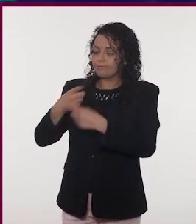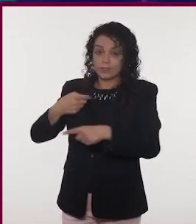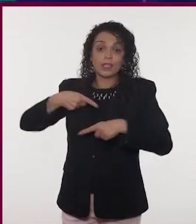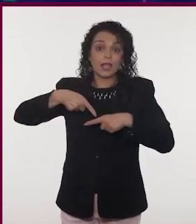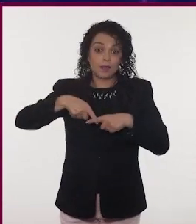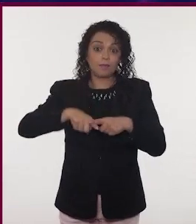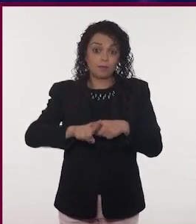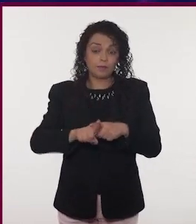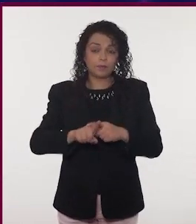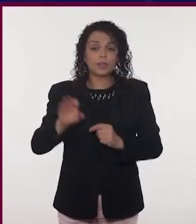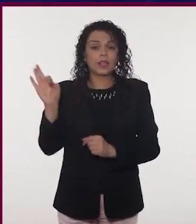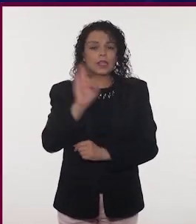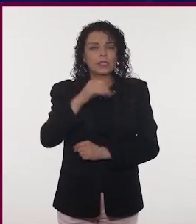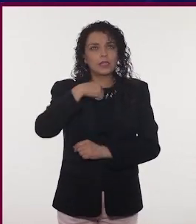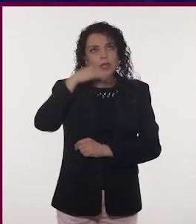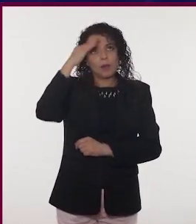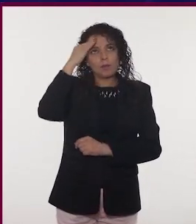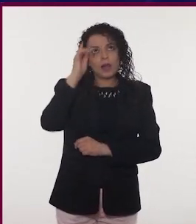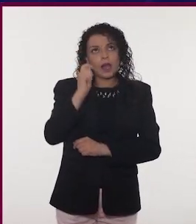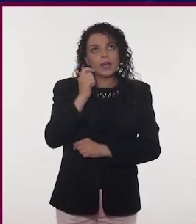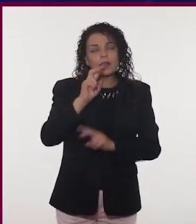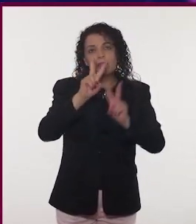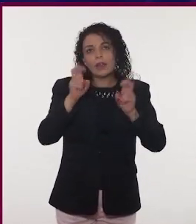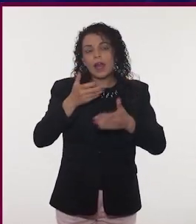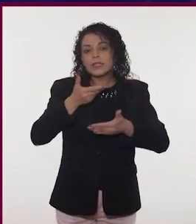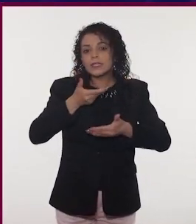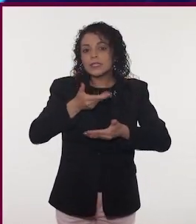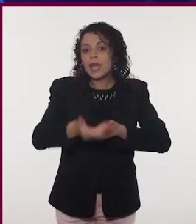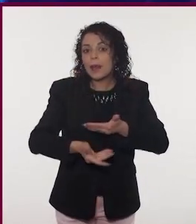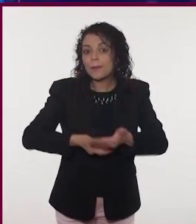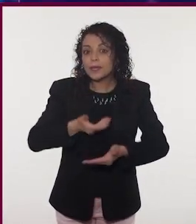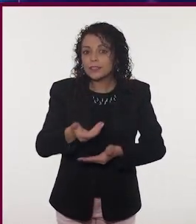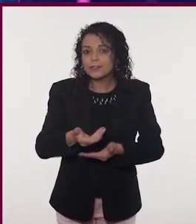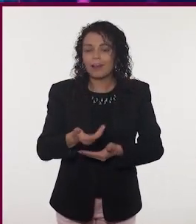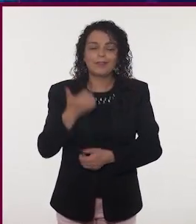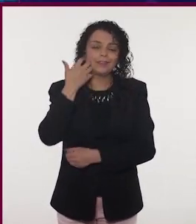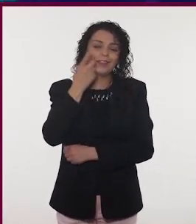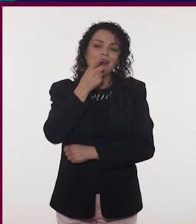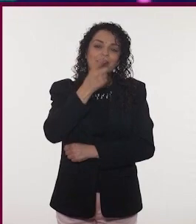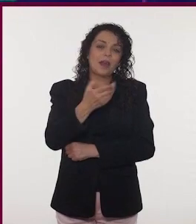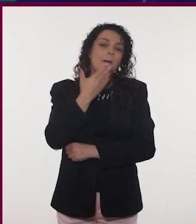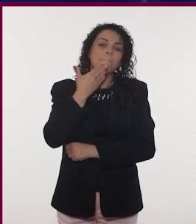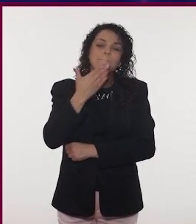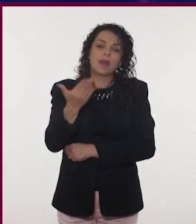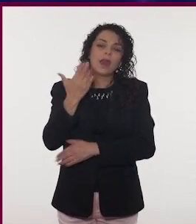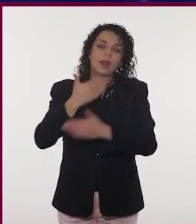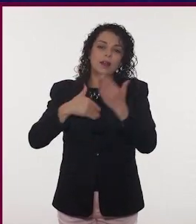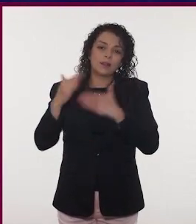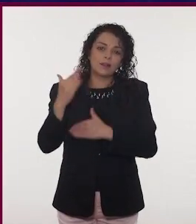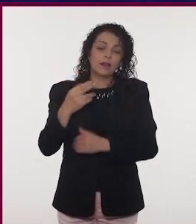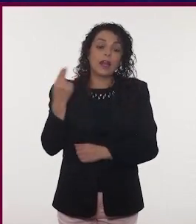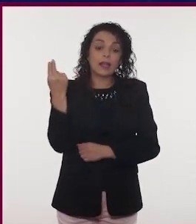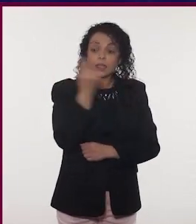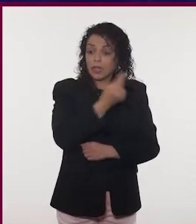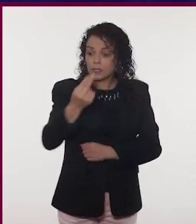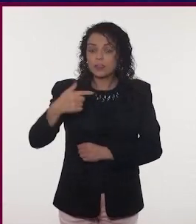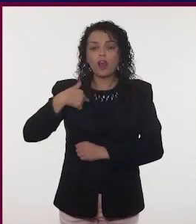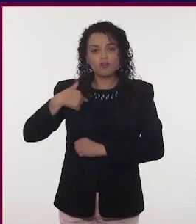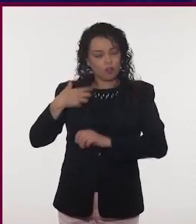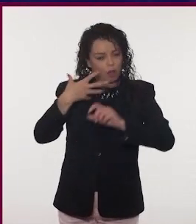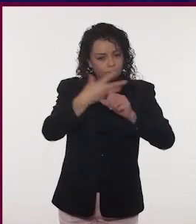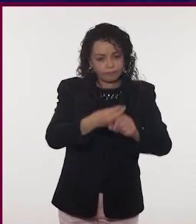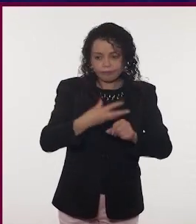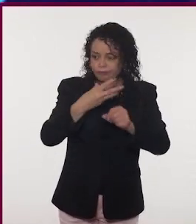si pensamos en el servicio, entonces vamos bien, ¿no? En cubrir una necesidad. Y